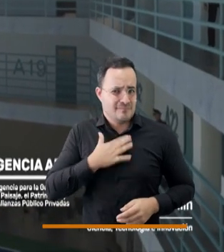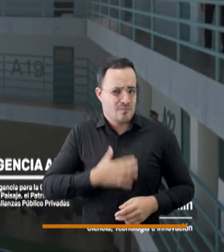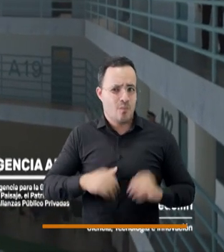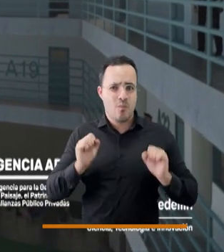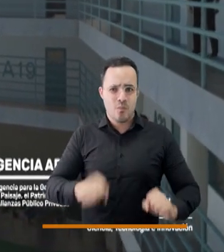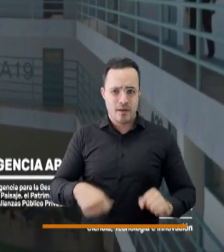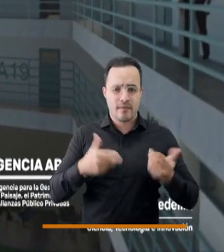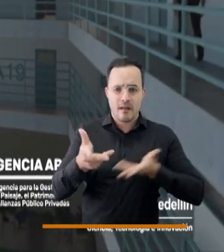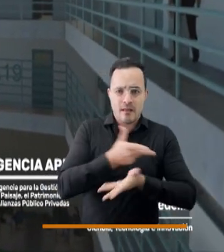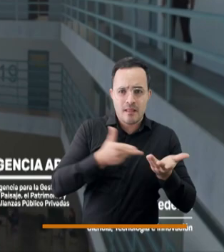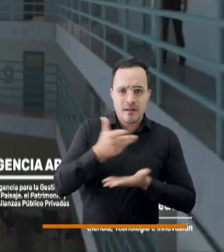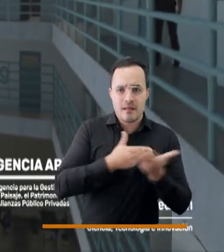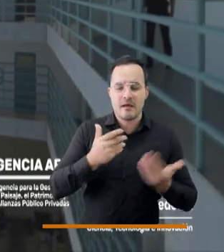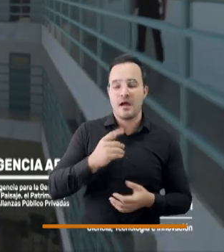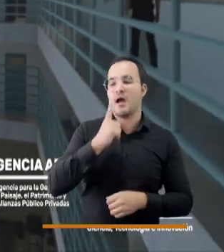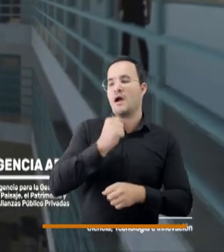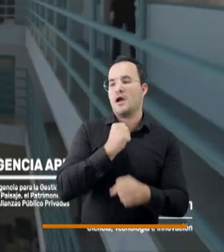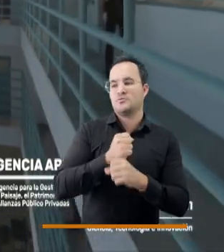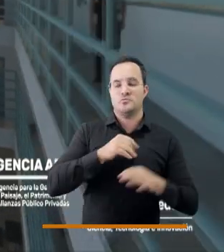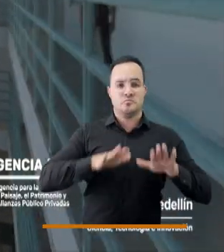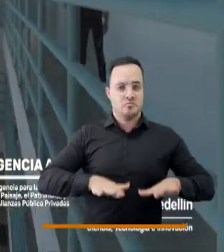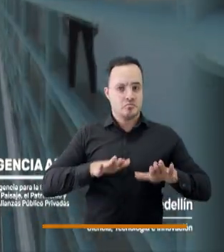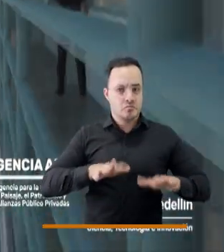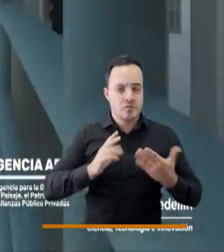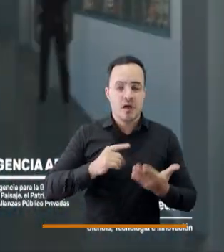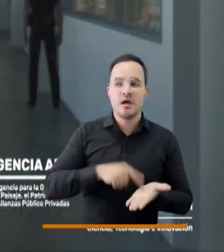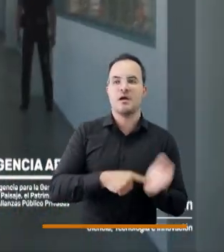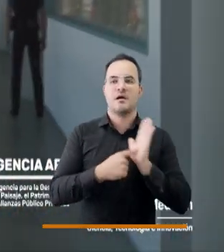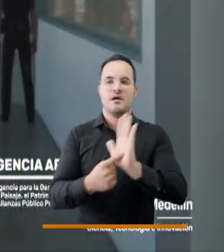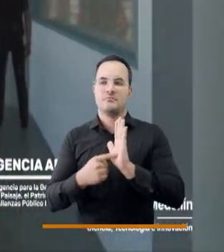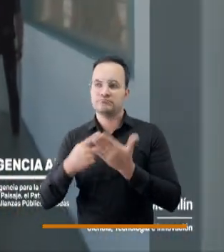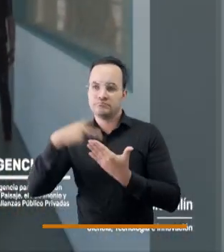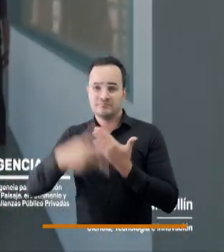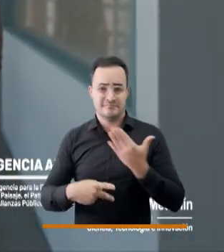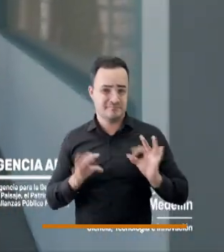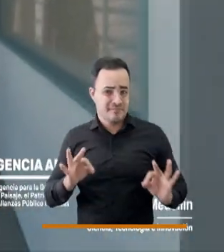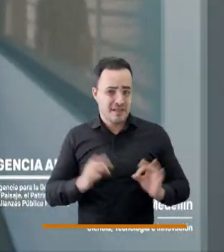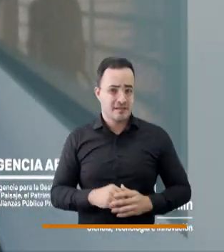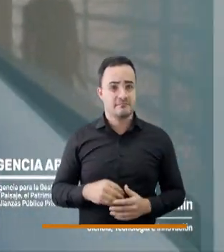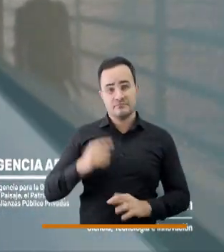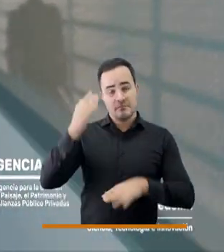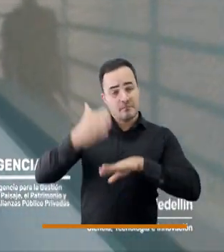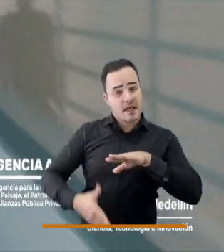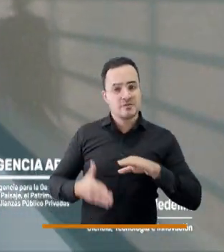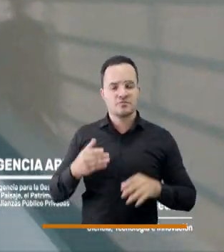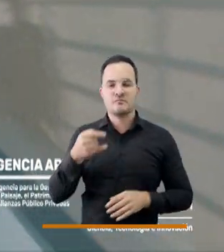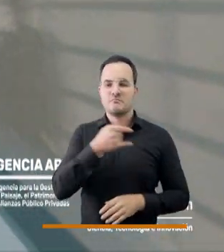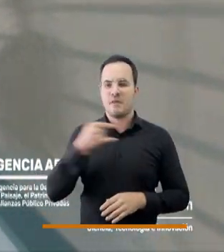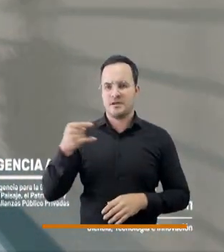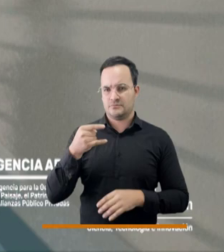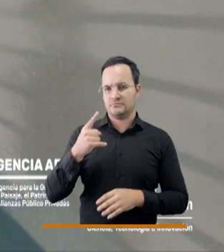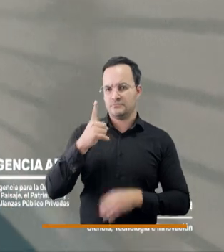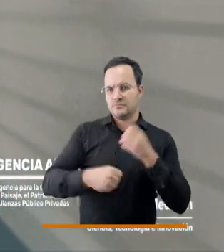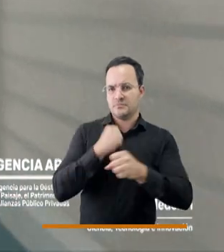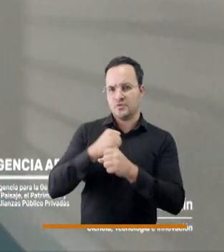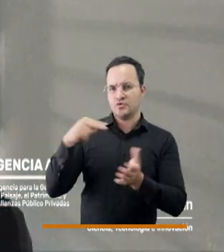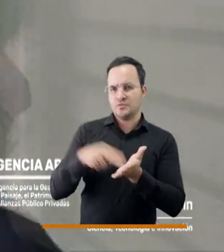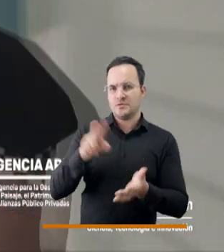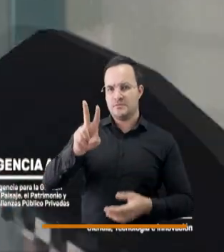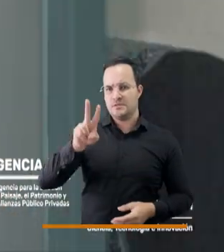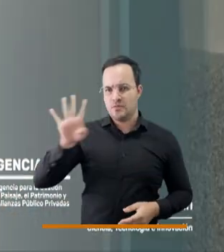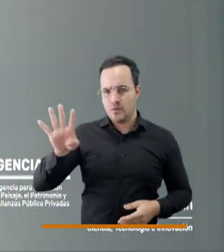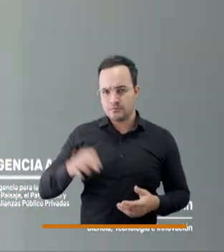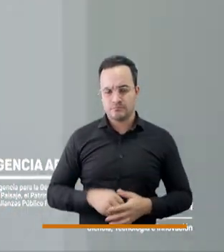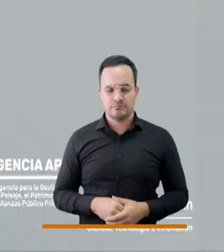año entrante para poder presentar incluso el proyecto de esa construcción de esa cárcel, se tendría hasta marzo del año